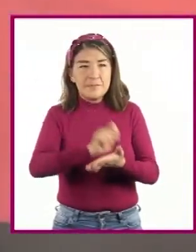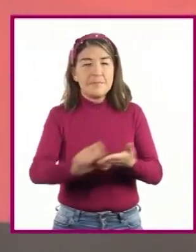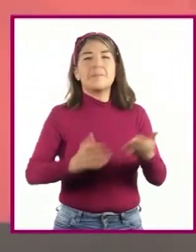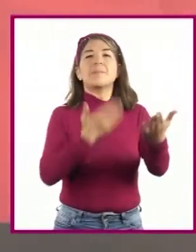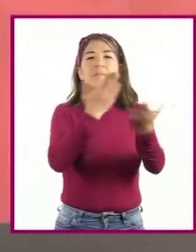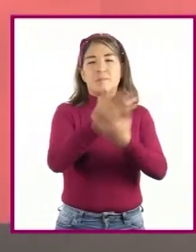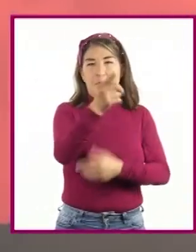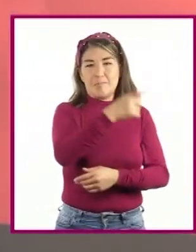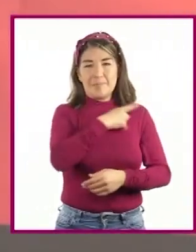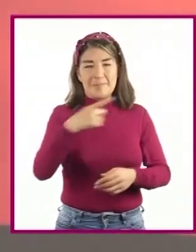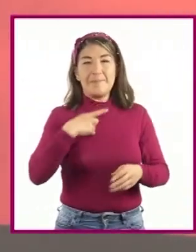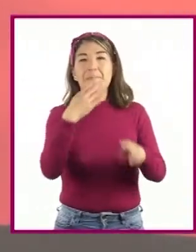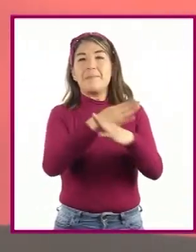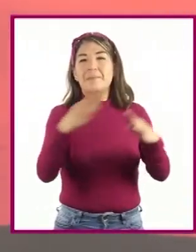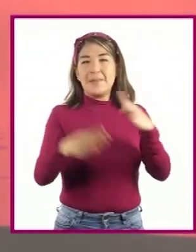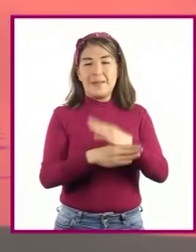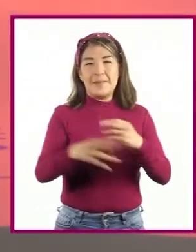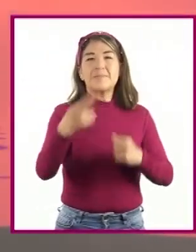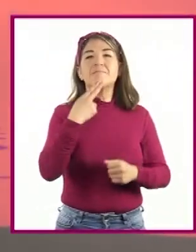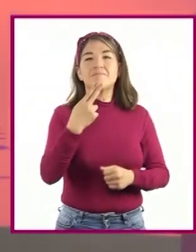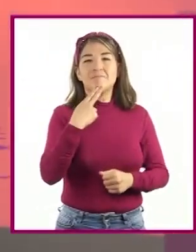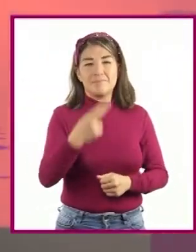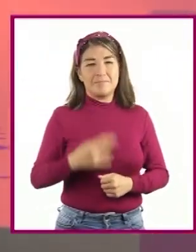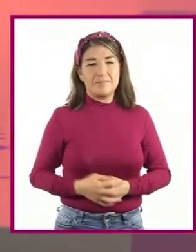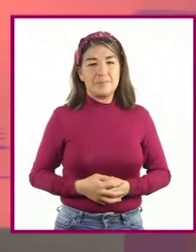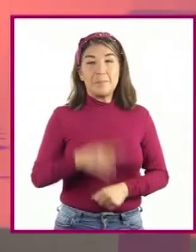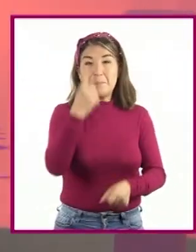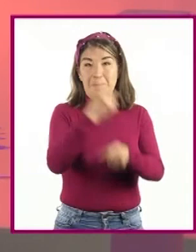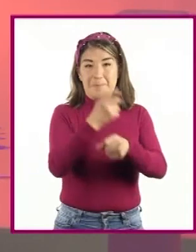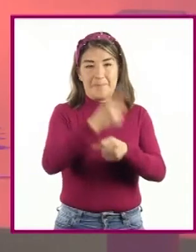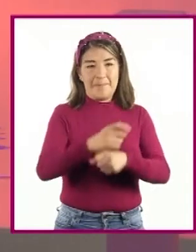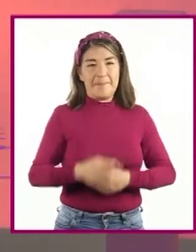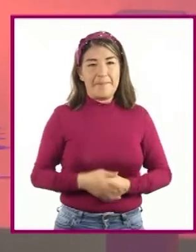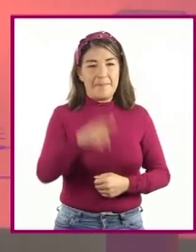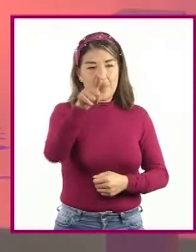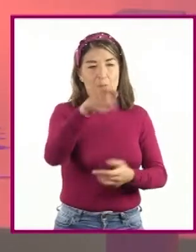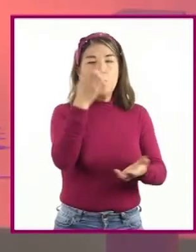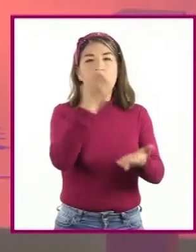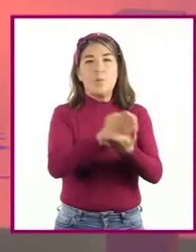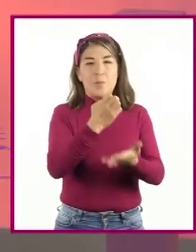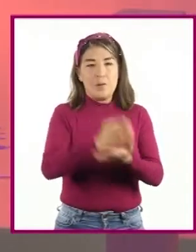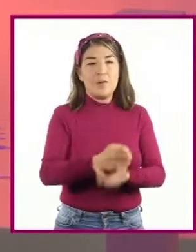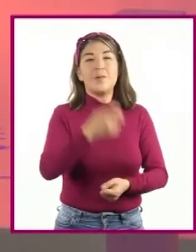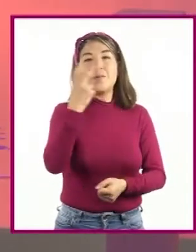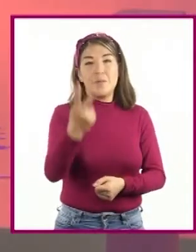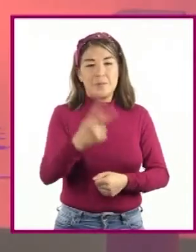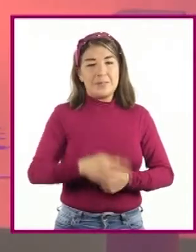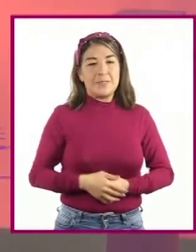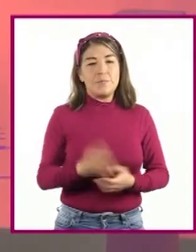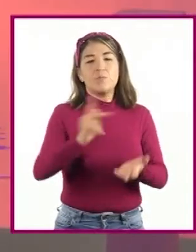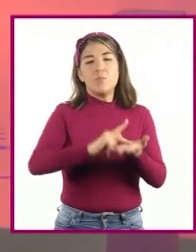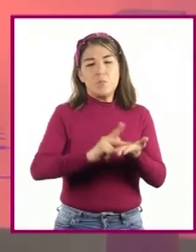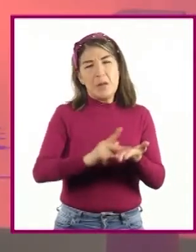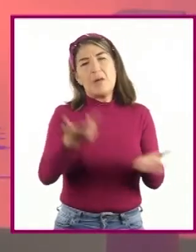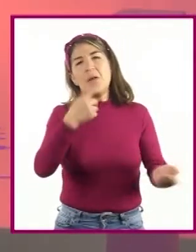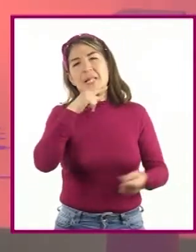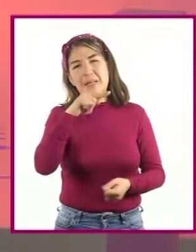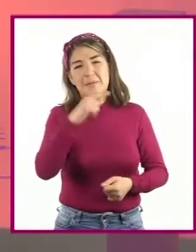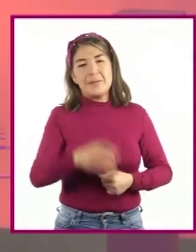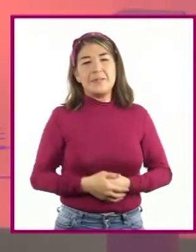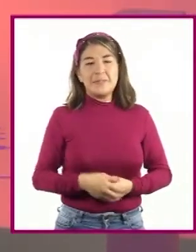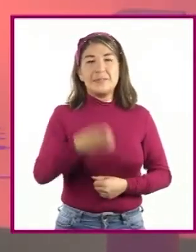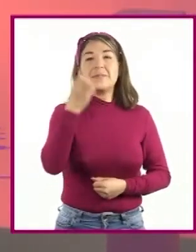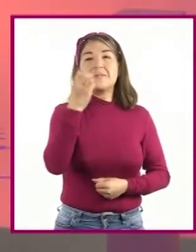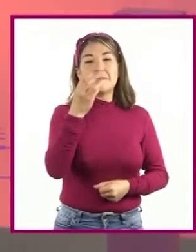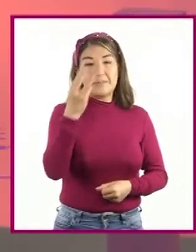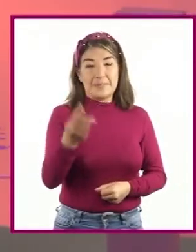tengan listos los materiales que vamos a necesitar. 1. Su cuaderno. 2. Un bolígrafo o lápiz.